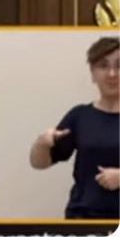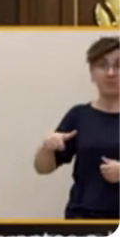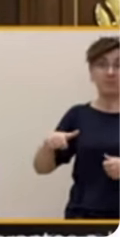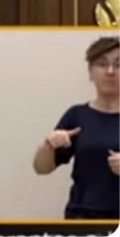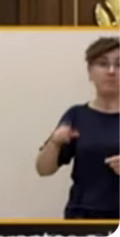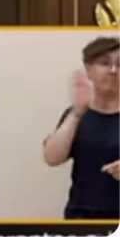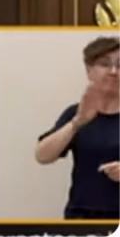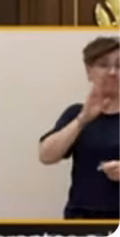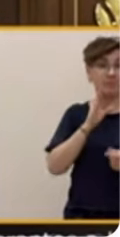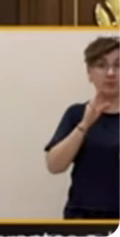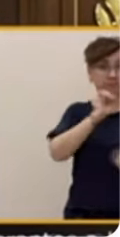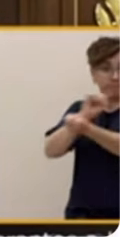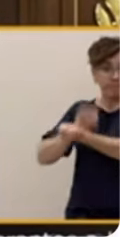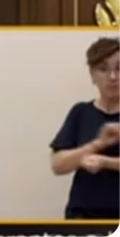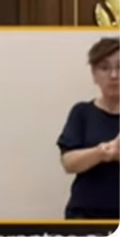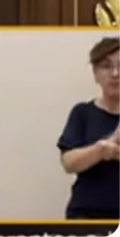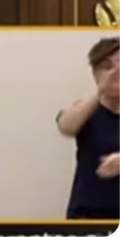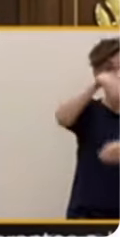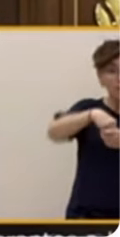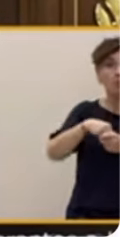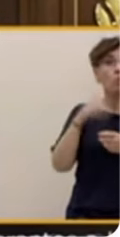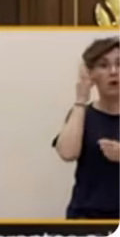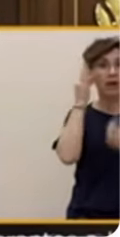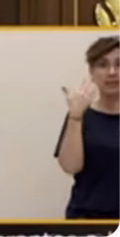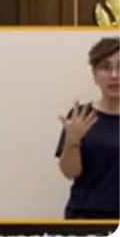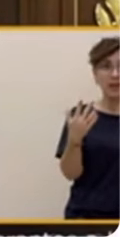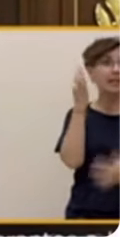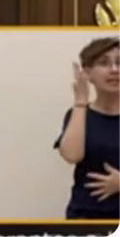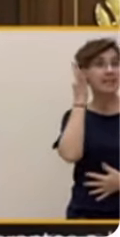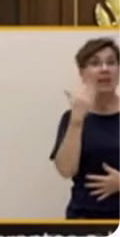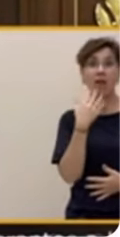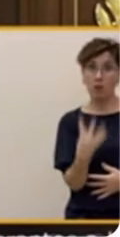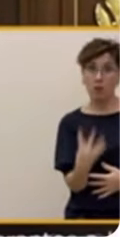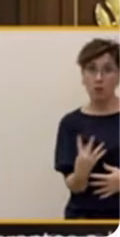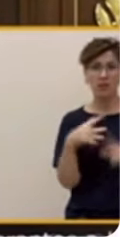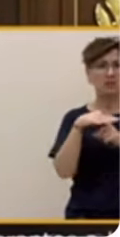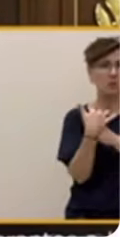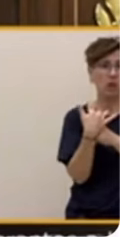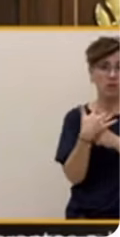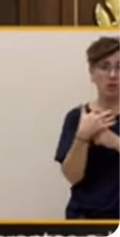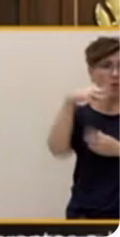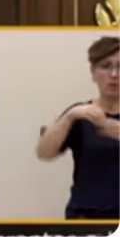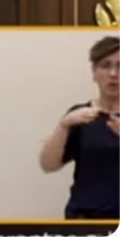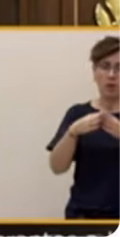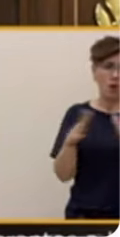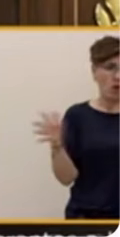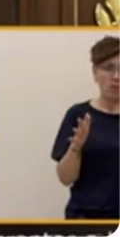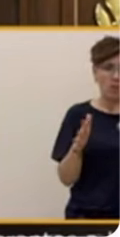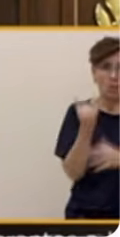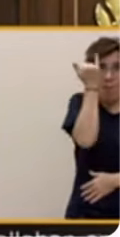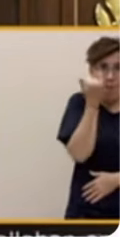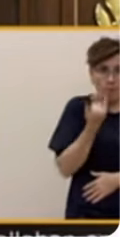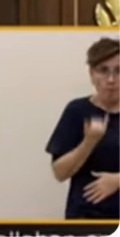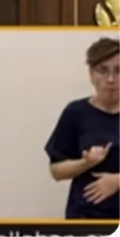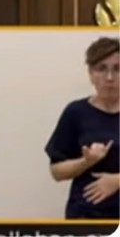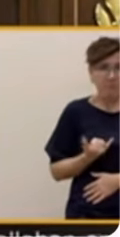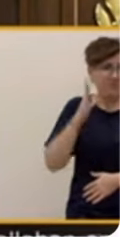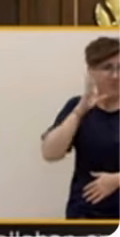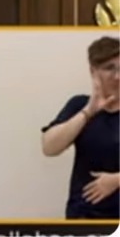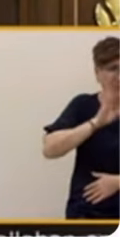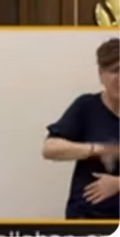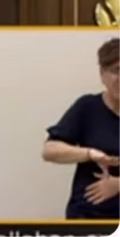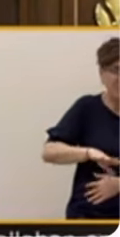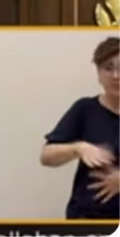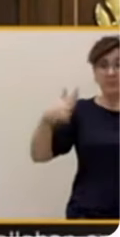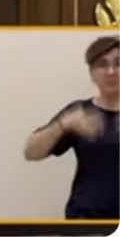años, se hallaban en condiciones lamentables, famélicos, sucios y con ropas hechas jirones. La bodega